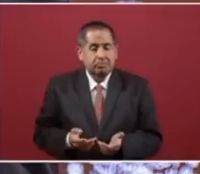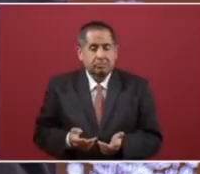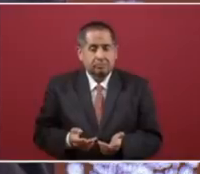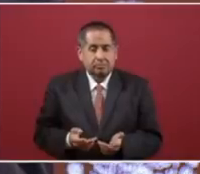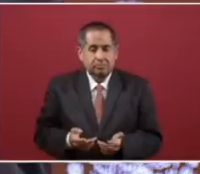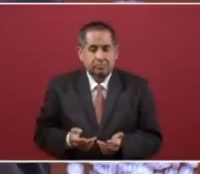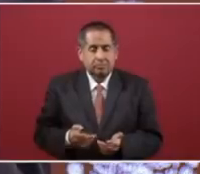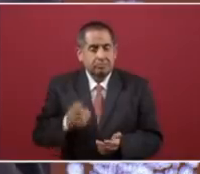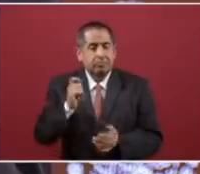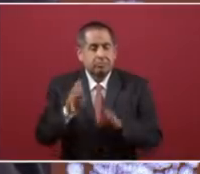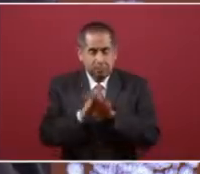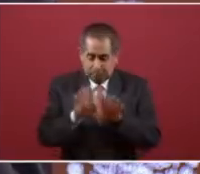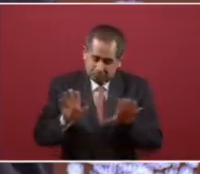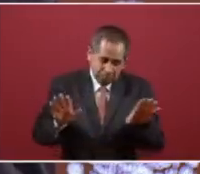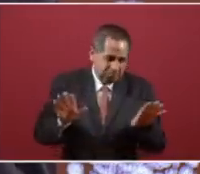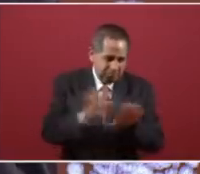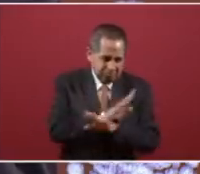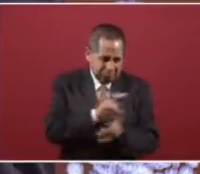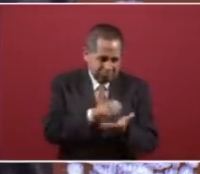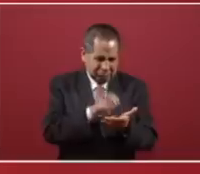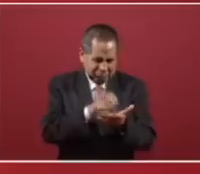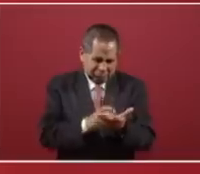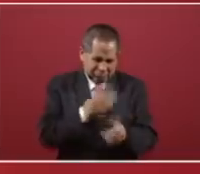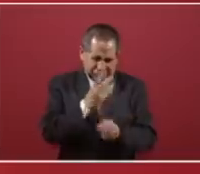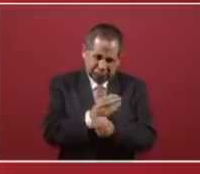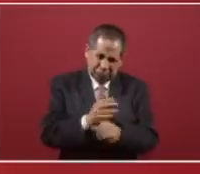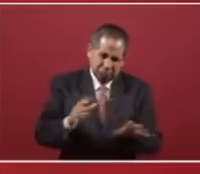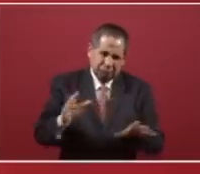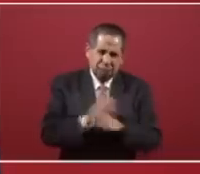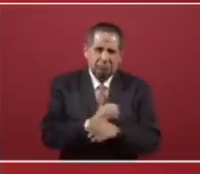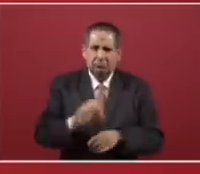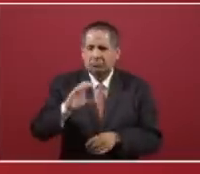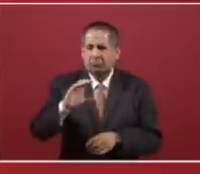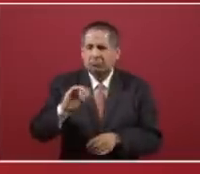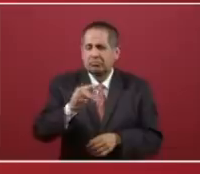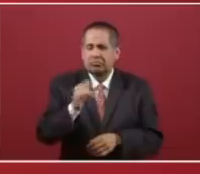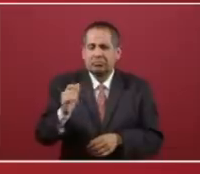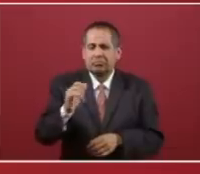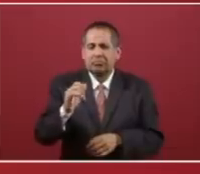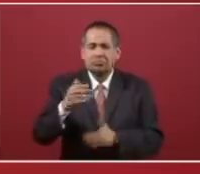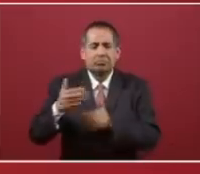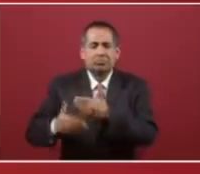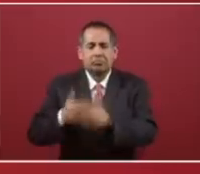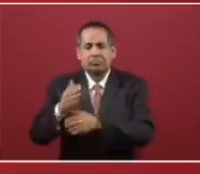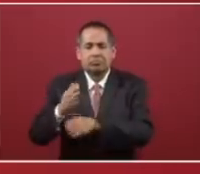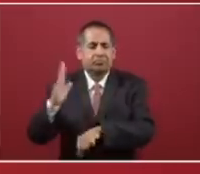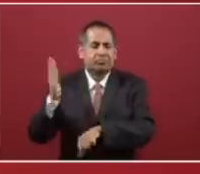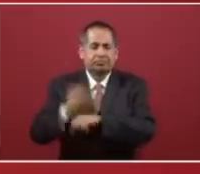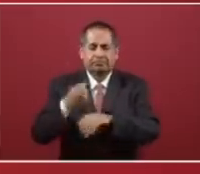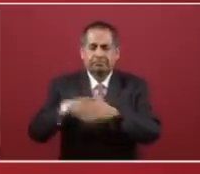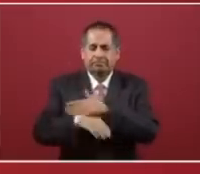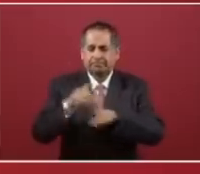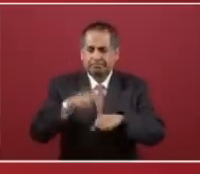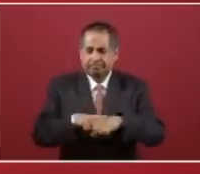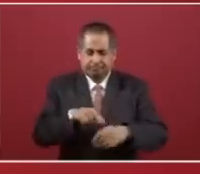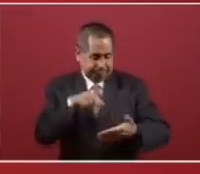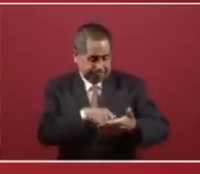se modifica el código de procedimientos penales